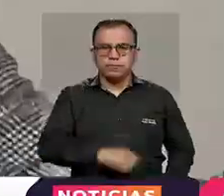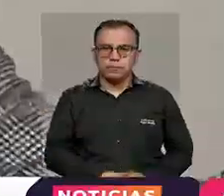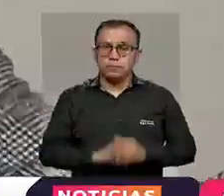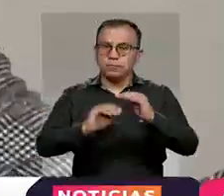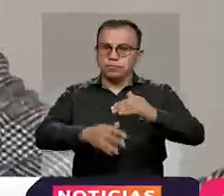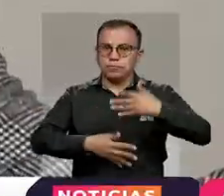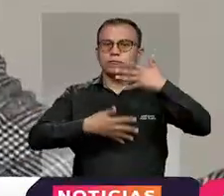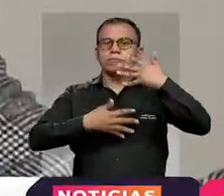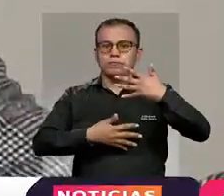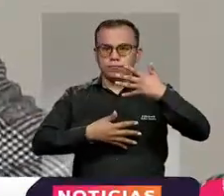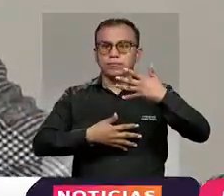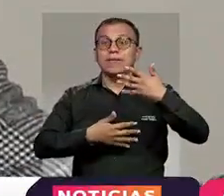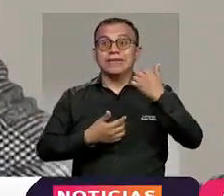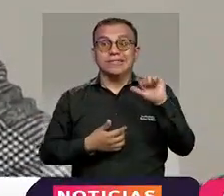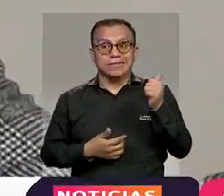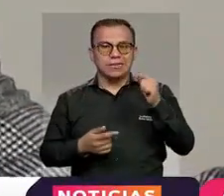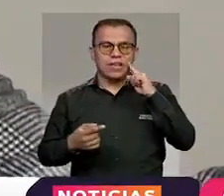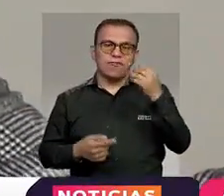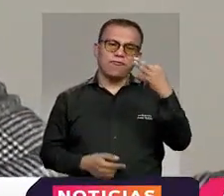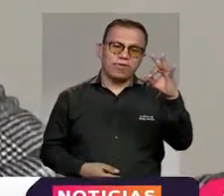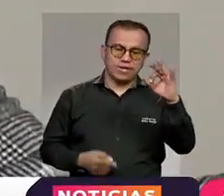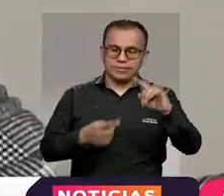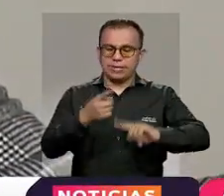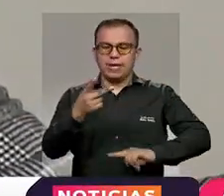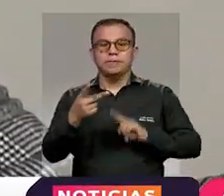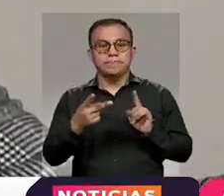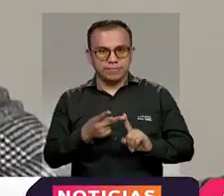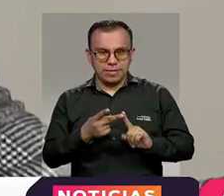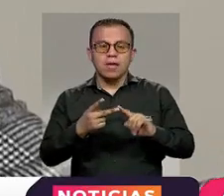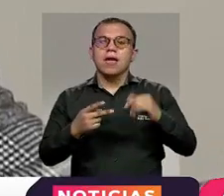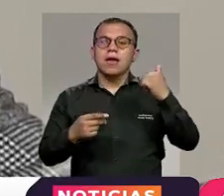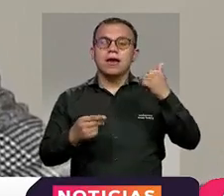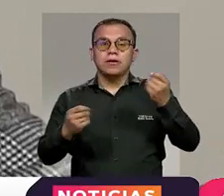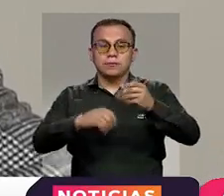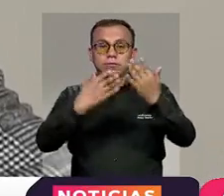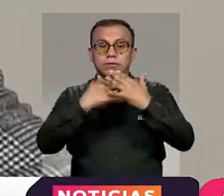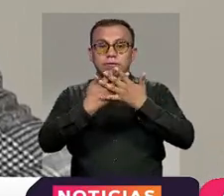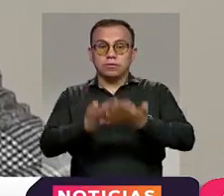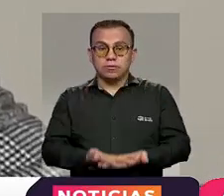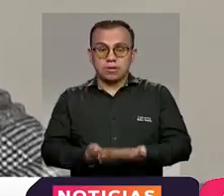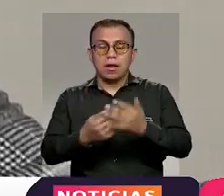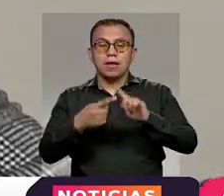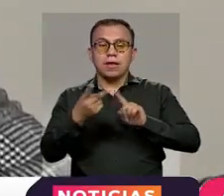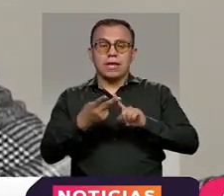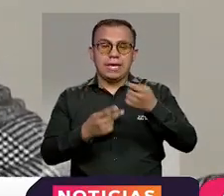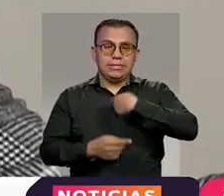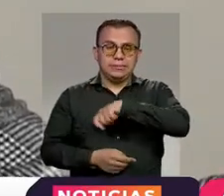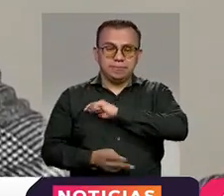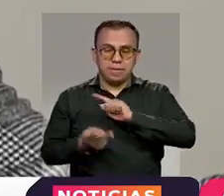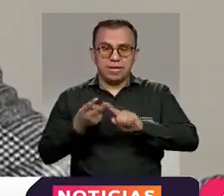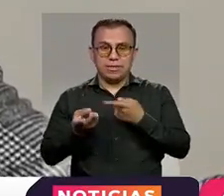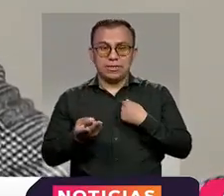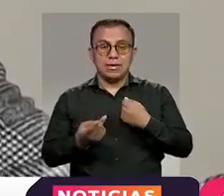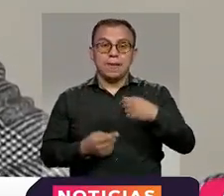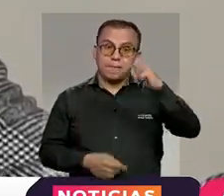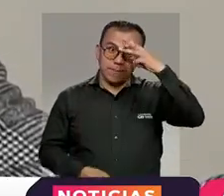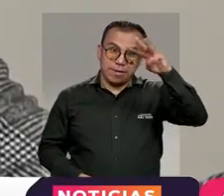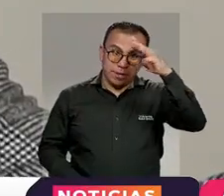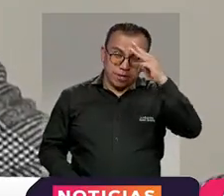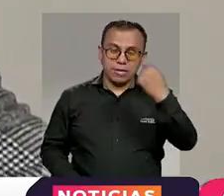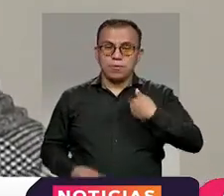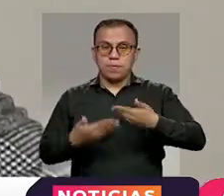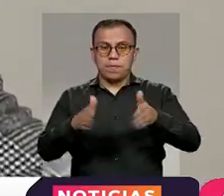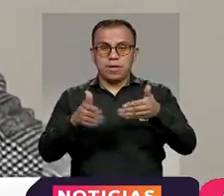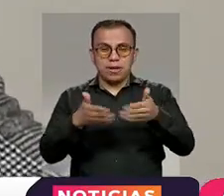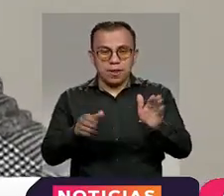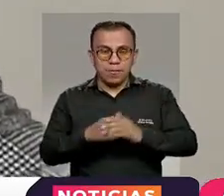países invitados, dentro de ellos Francia, Reino Unido, Dinamarca, España, México, Panamá, Brasil,